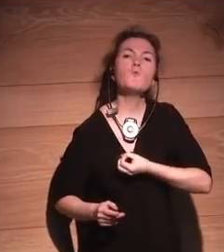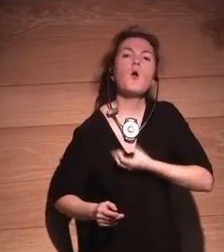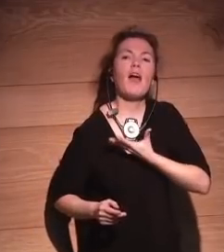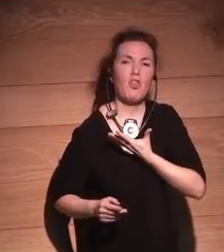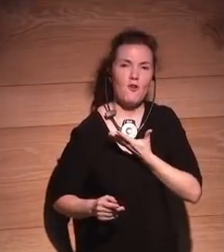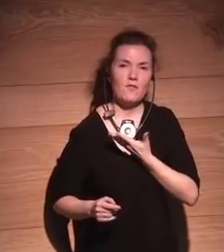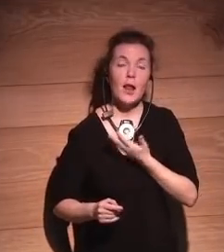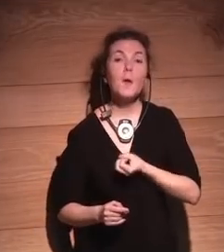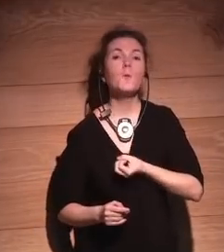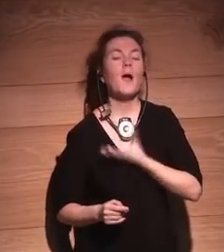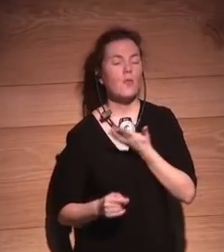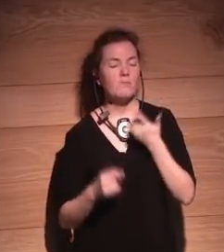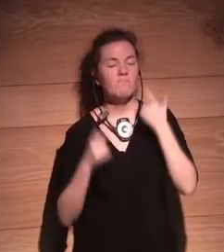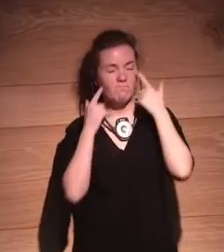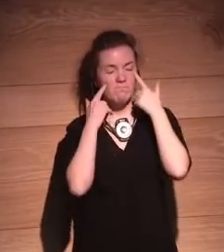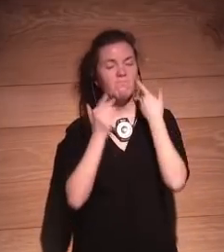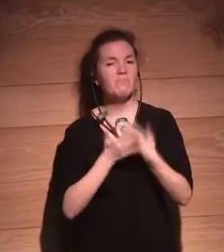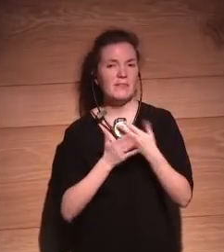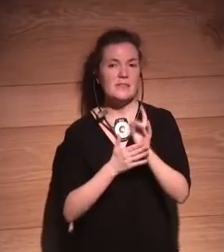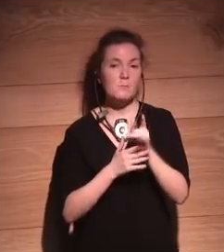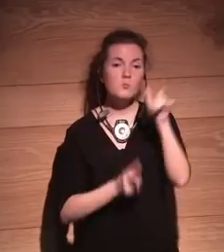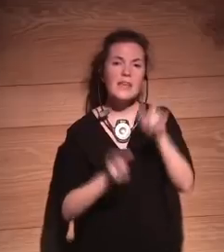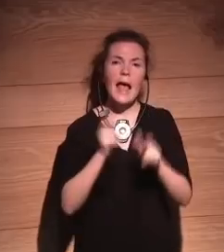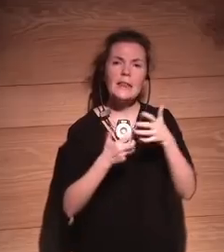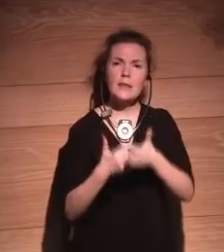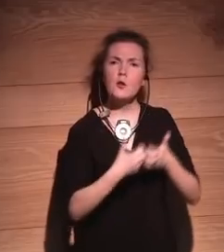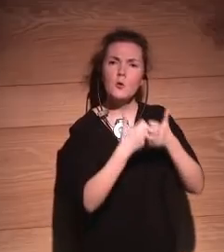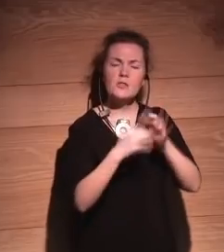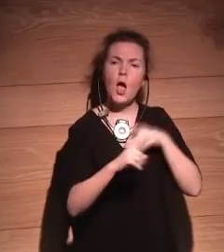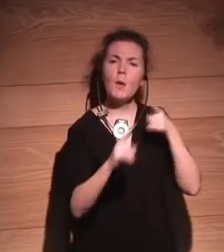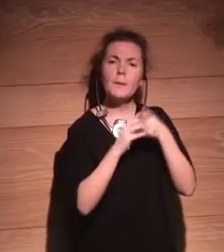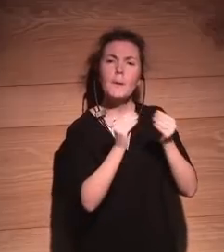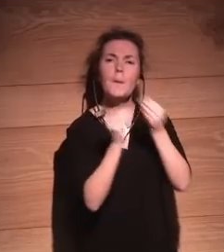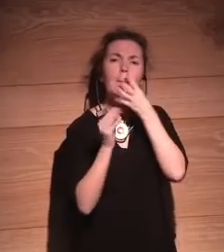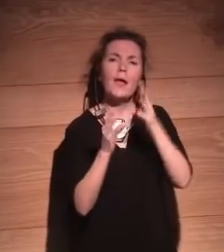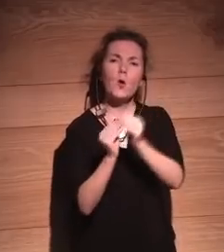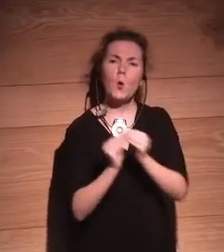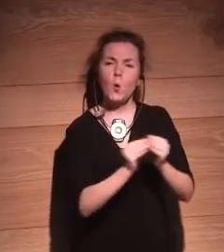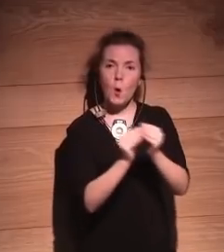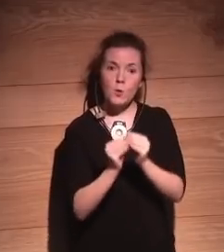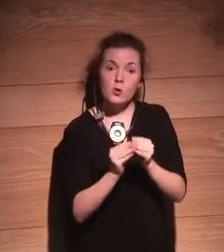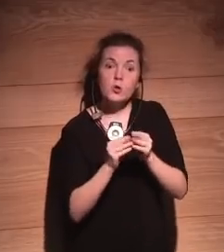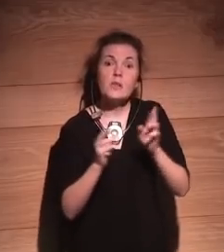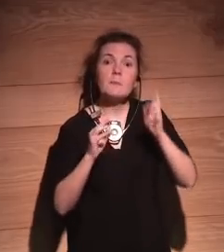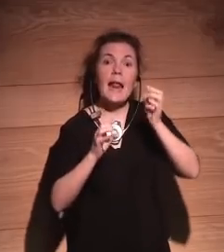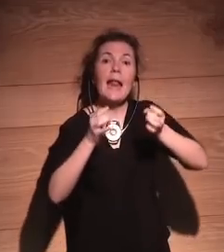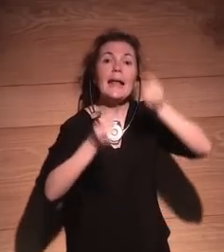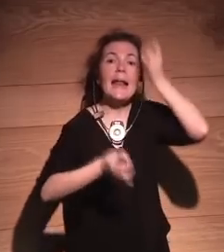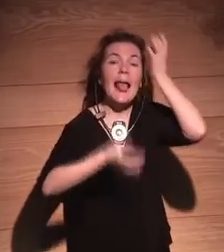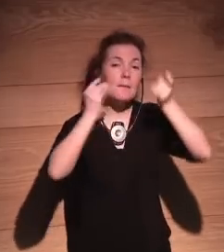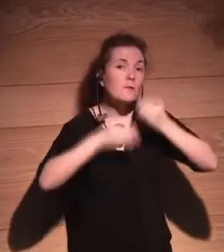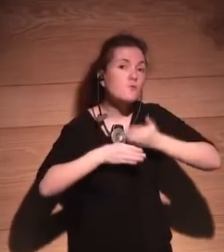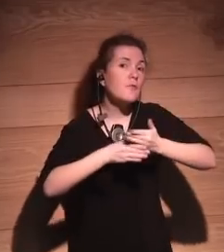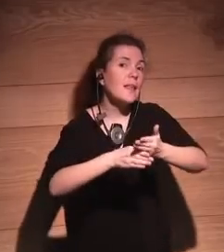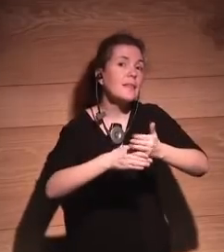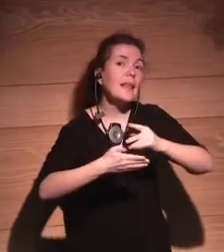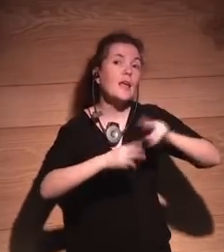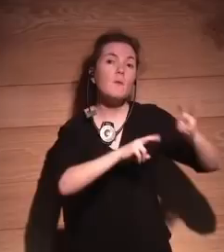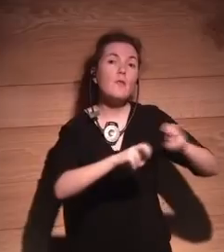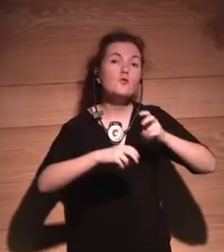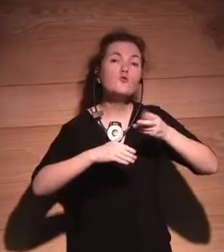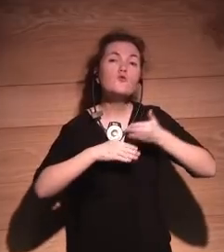La vocación se ve porque hay mucha gente que lucha por el bien común. Y yo de ahí espero que salga la creatividad suficiente y la innovación